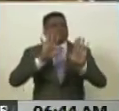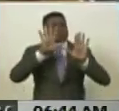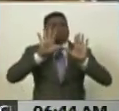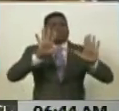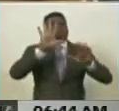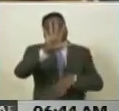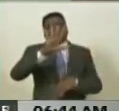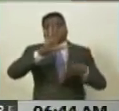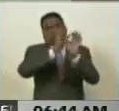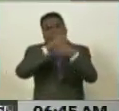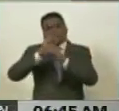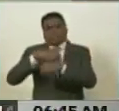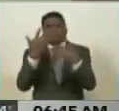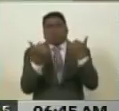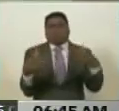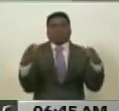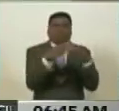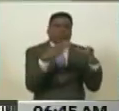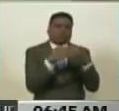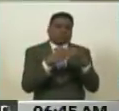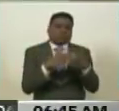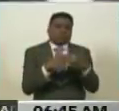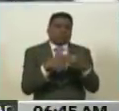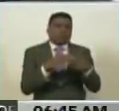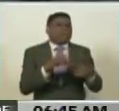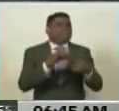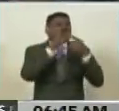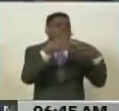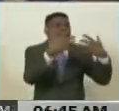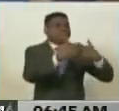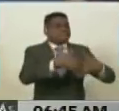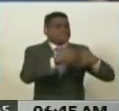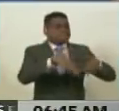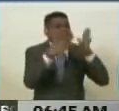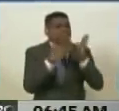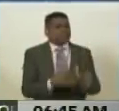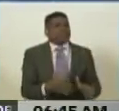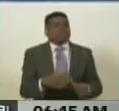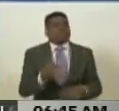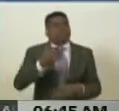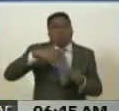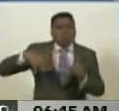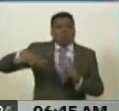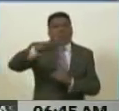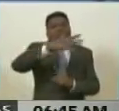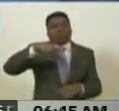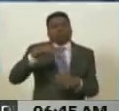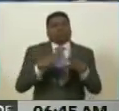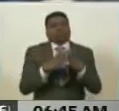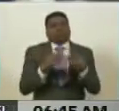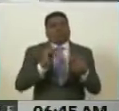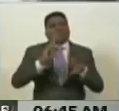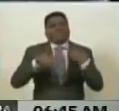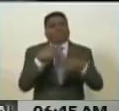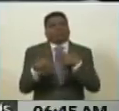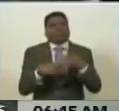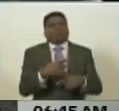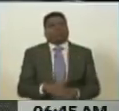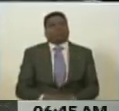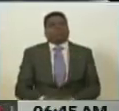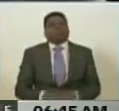hoy se reúen, presidente, lo repito de nuevo porque es muy importante y hará anuncios importantes, se reúne con todos los empresarios honestos, decentes que están produciendo y trabajando el